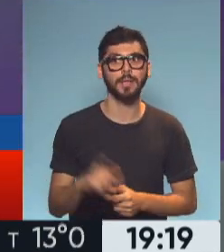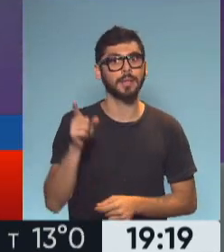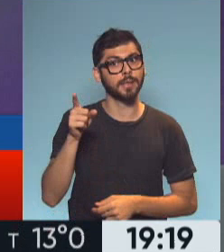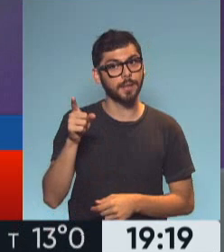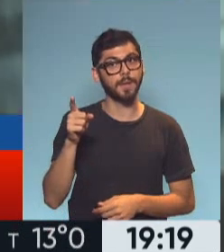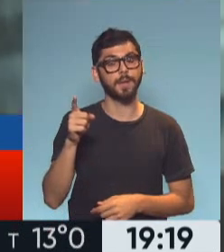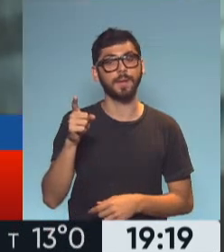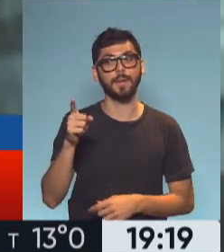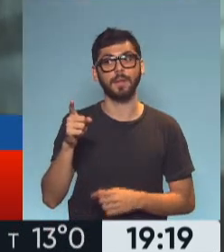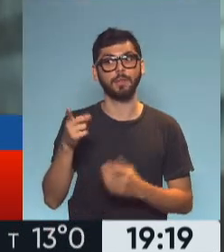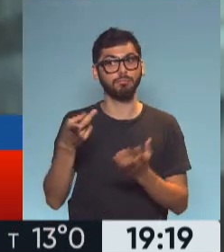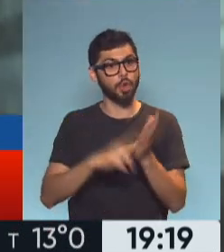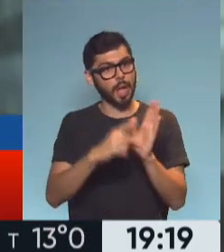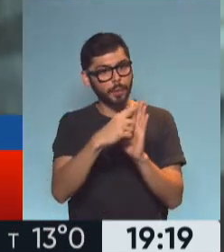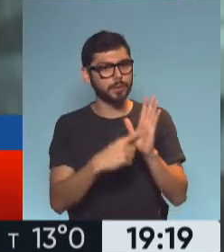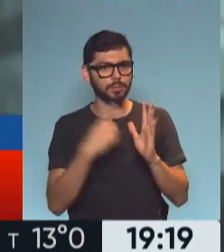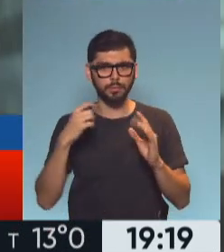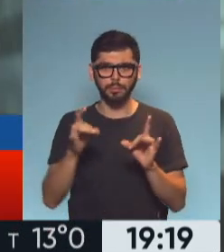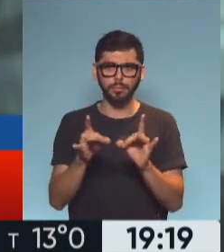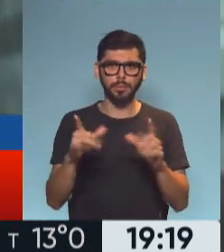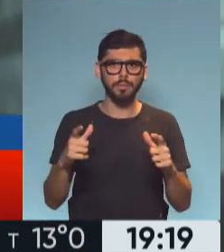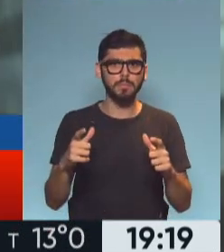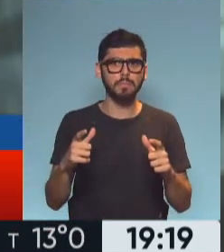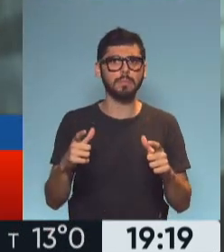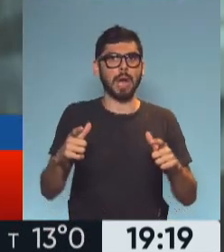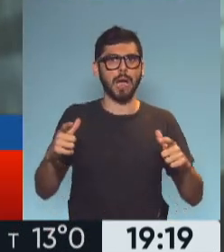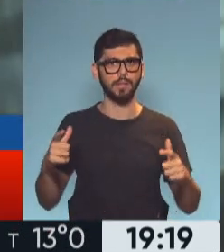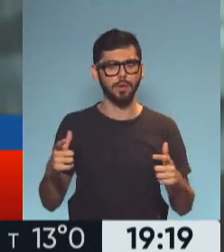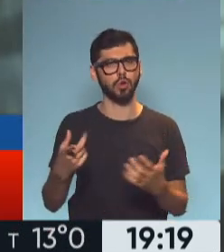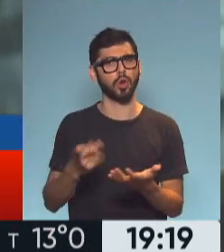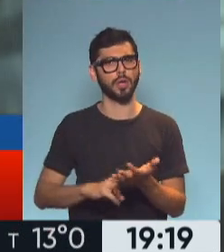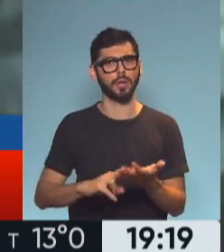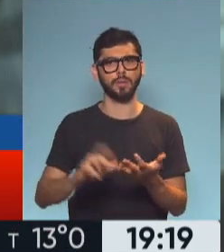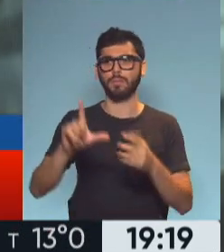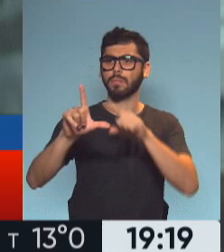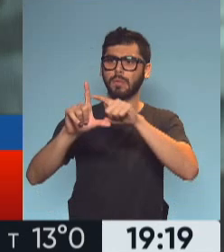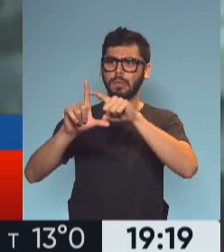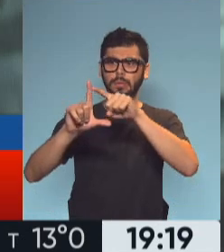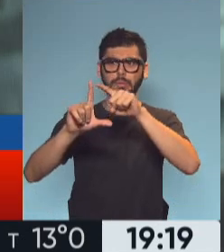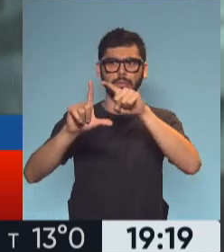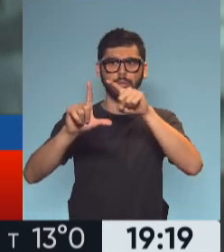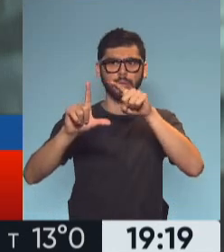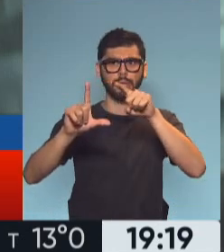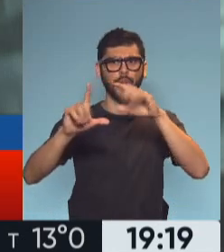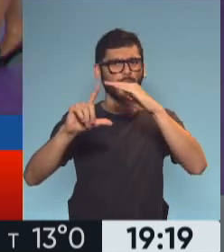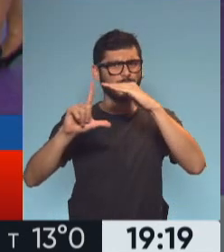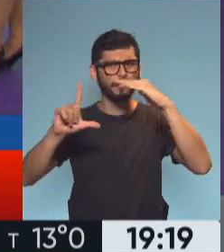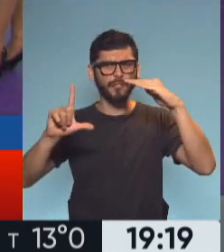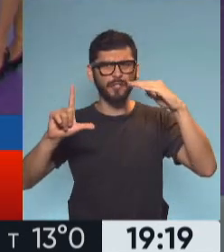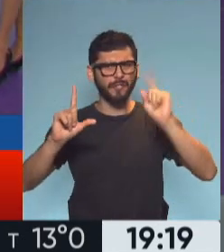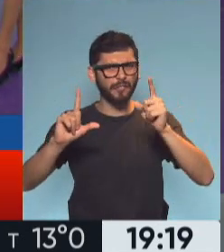indicando nuevamente una suma de casos tenemos que hablar de una curva que siga meseta doctor si